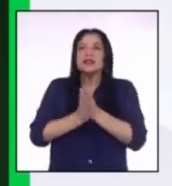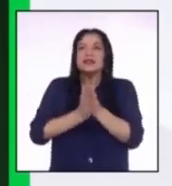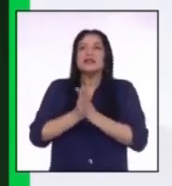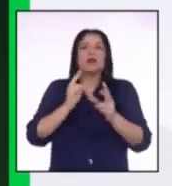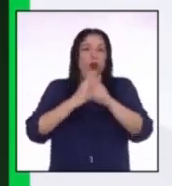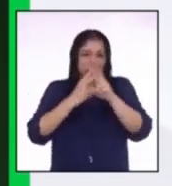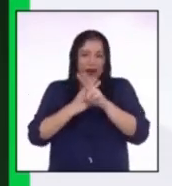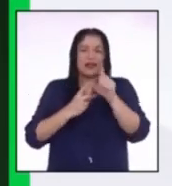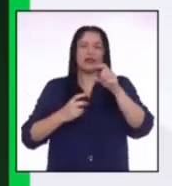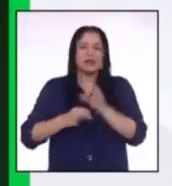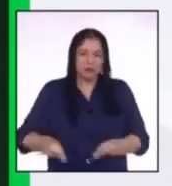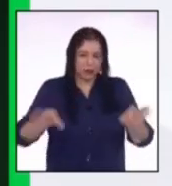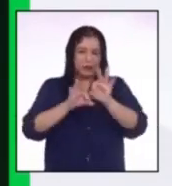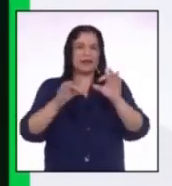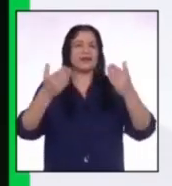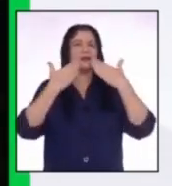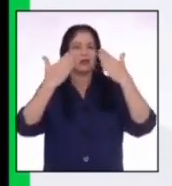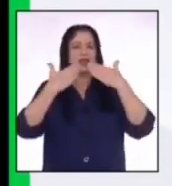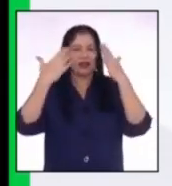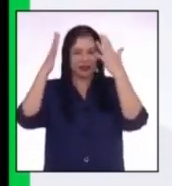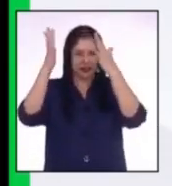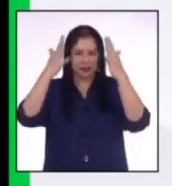muchísimas gracias